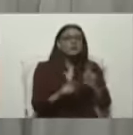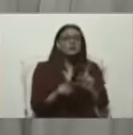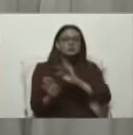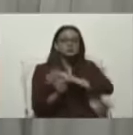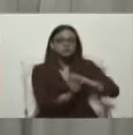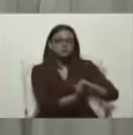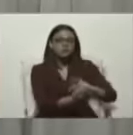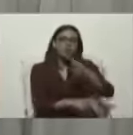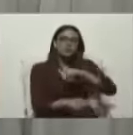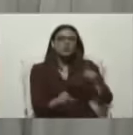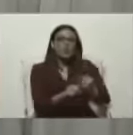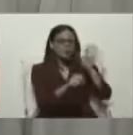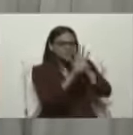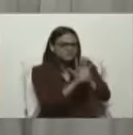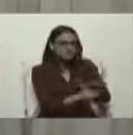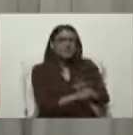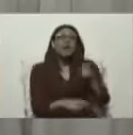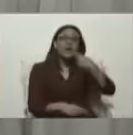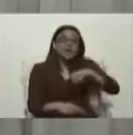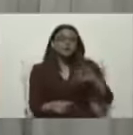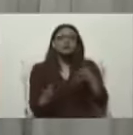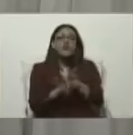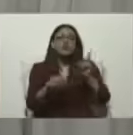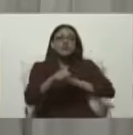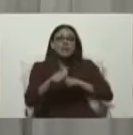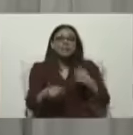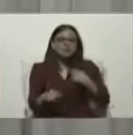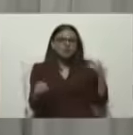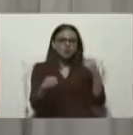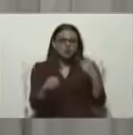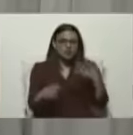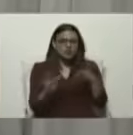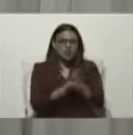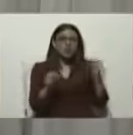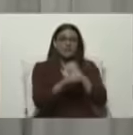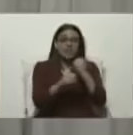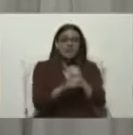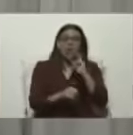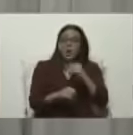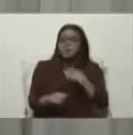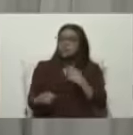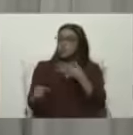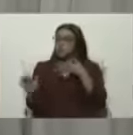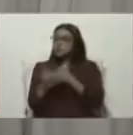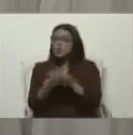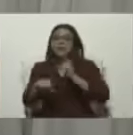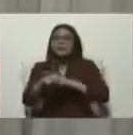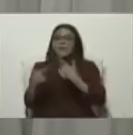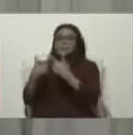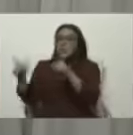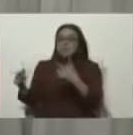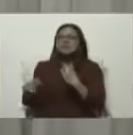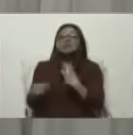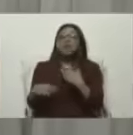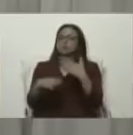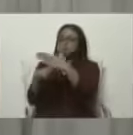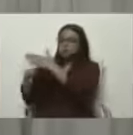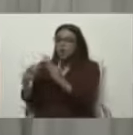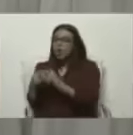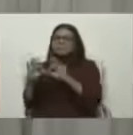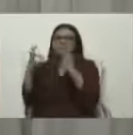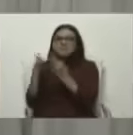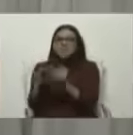ver es que el tiempo que tiene para estar con sus hijos y con sus hijas, el tiempo que tiene para el esparcimiento, el tiempo que tiene para rumbear, el tiempo que